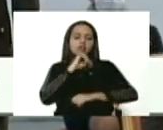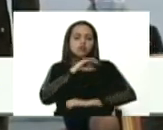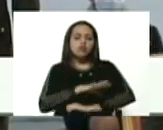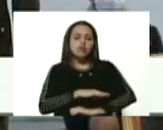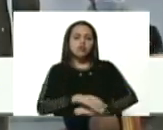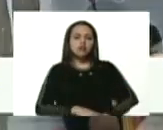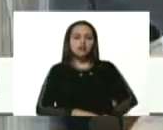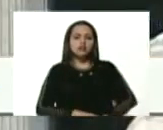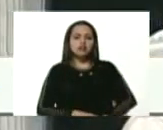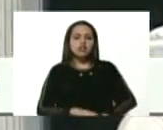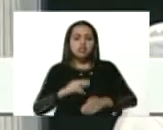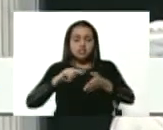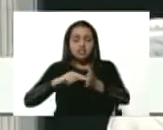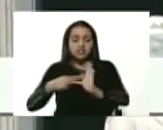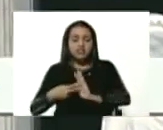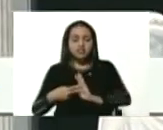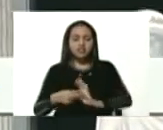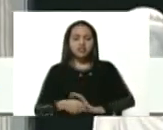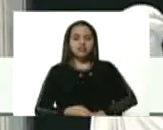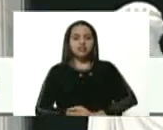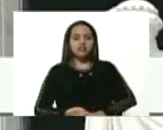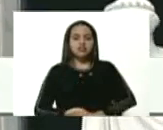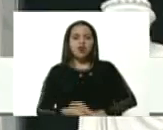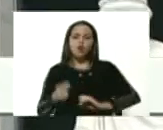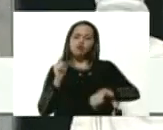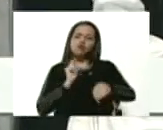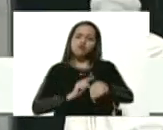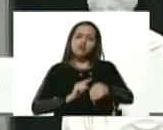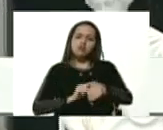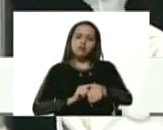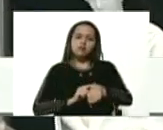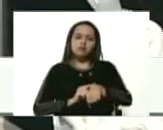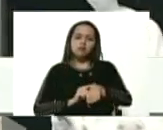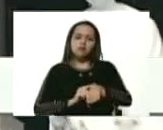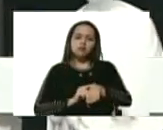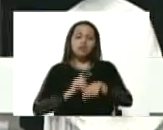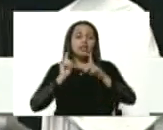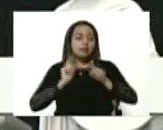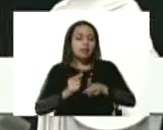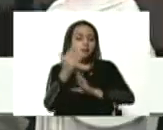es decir un tiempo por venir.